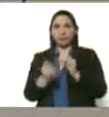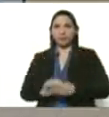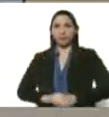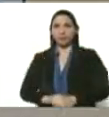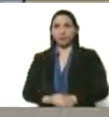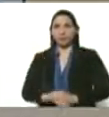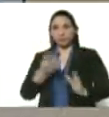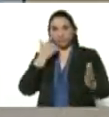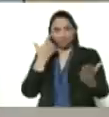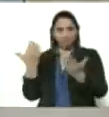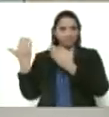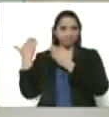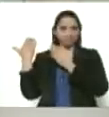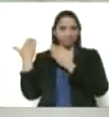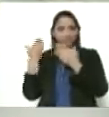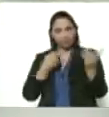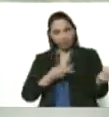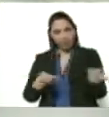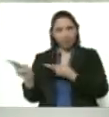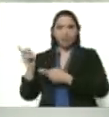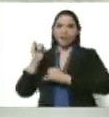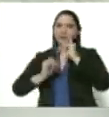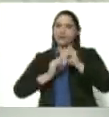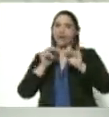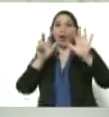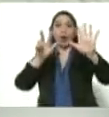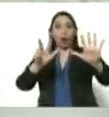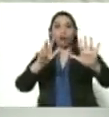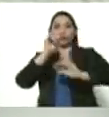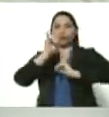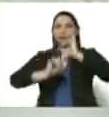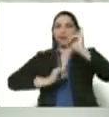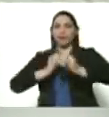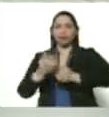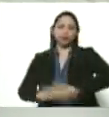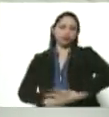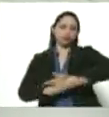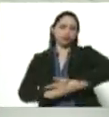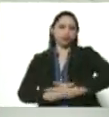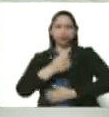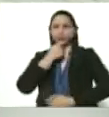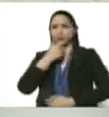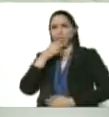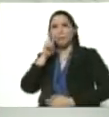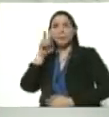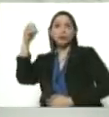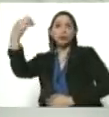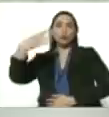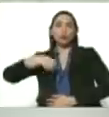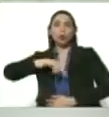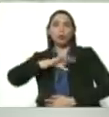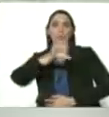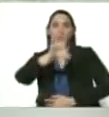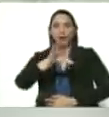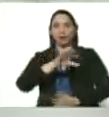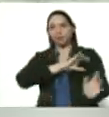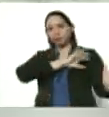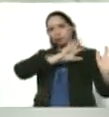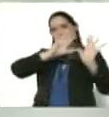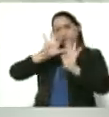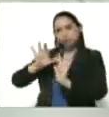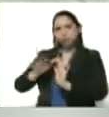Bueno, nuevamente le damos la bienvenida. Ya son 8 niños que han visto la luz en nuestra patria, procedentes